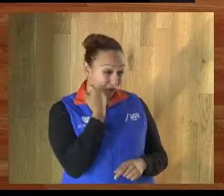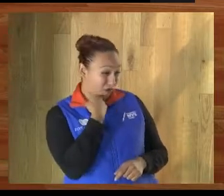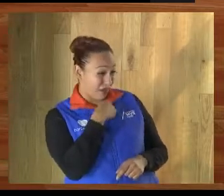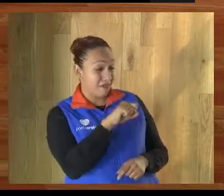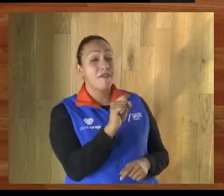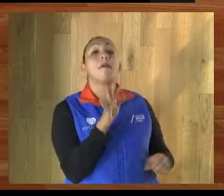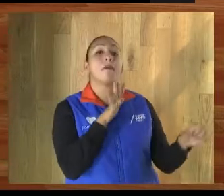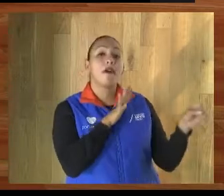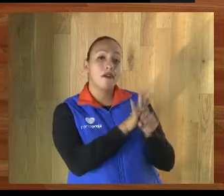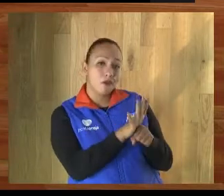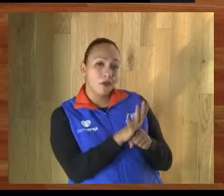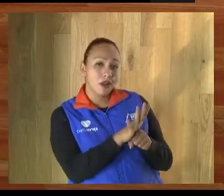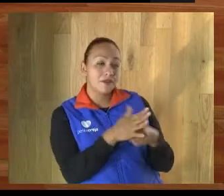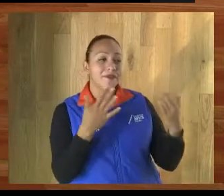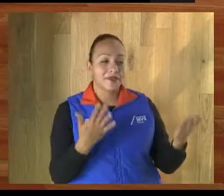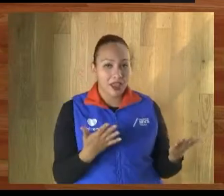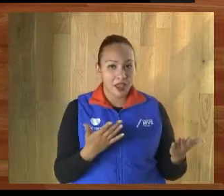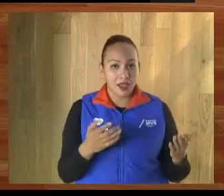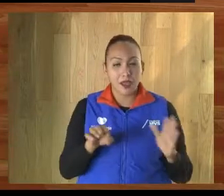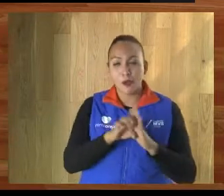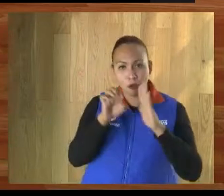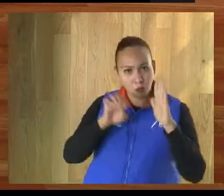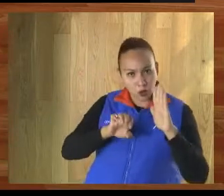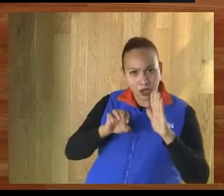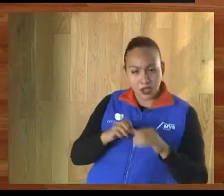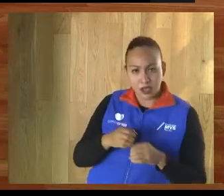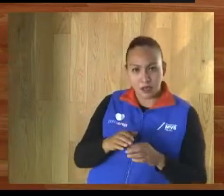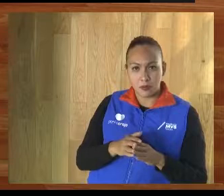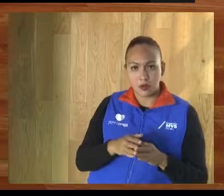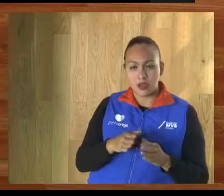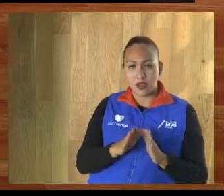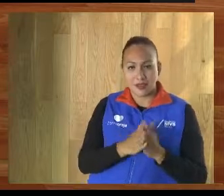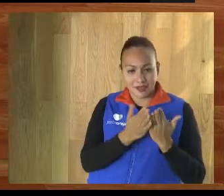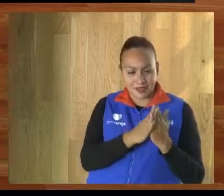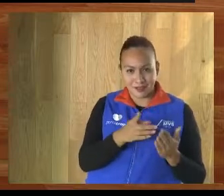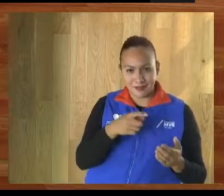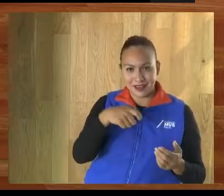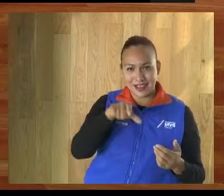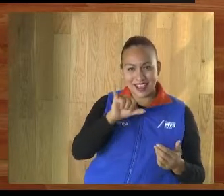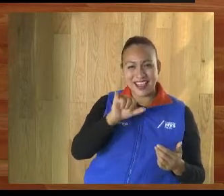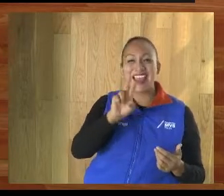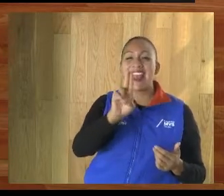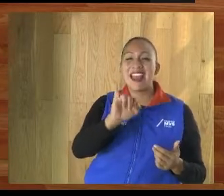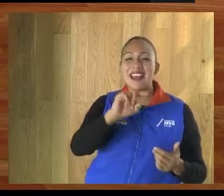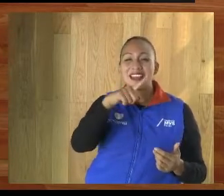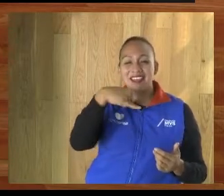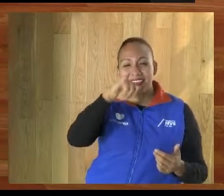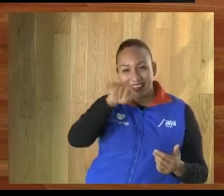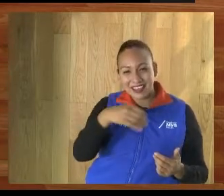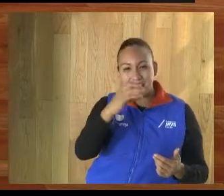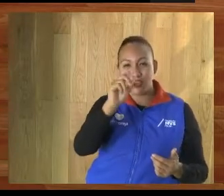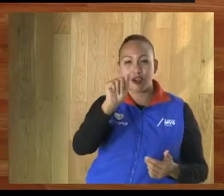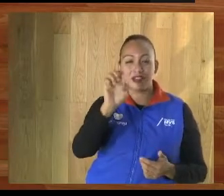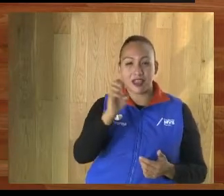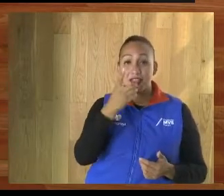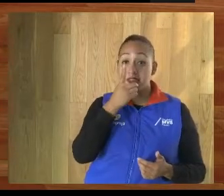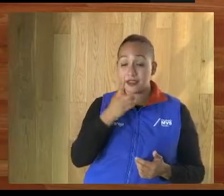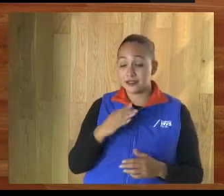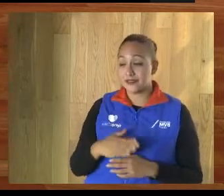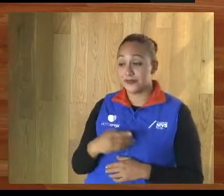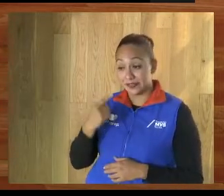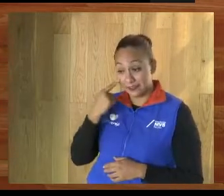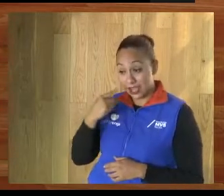tiempos inmemoriales. En el Quijote se habla, dice Don Quijote a Sancho, más vale el buen nombre que las buenas